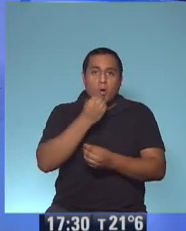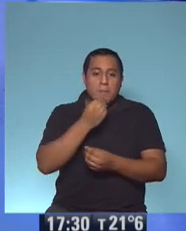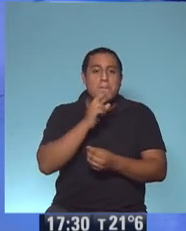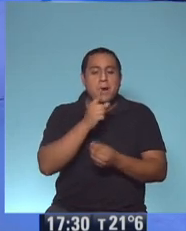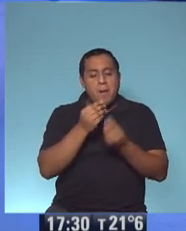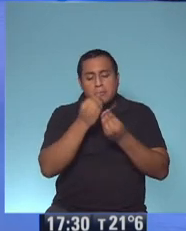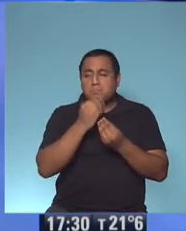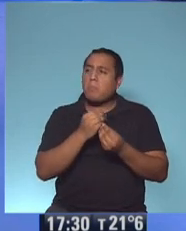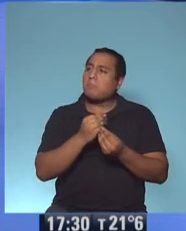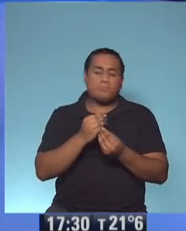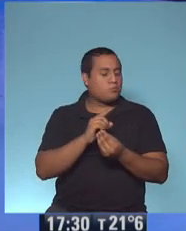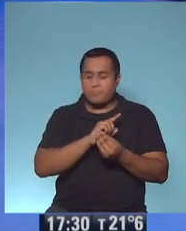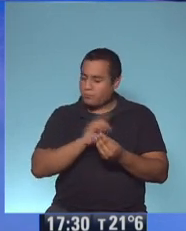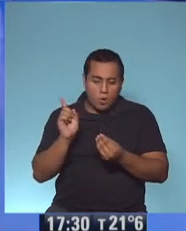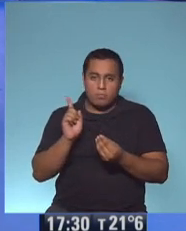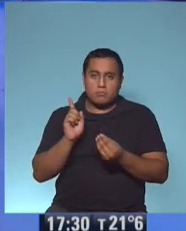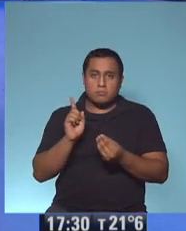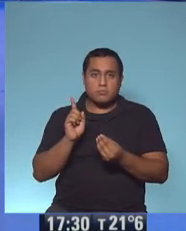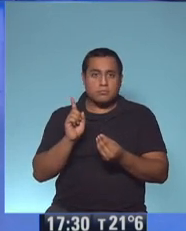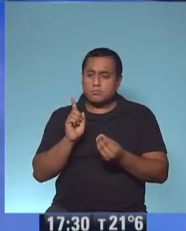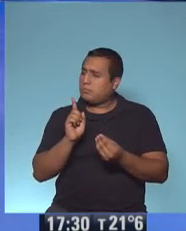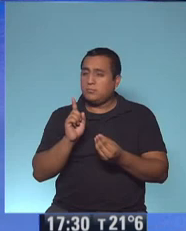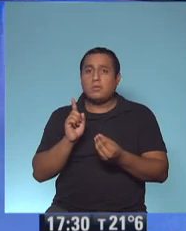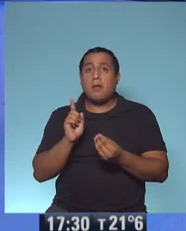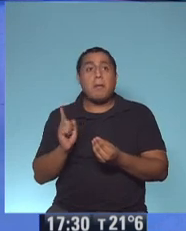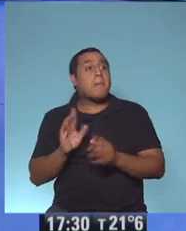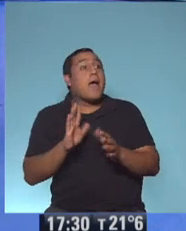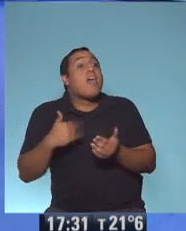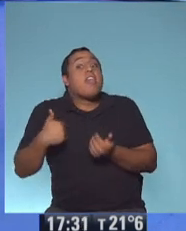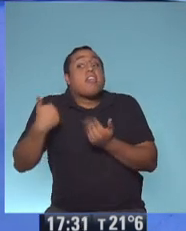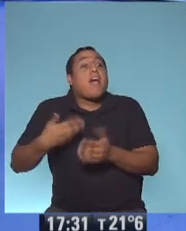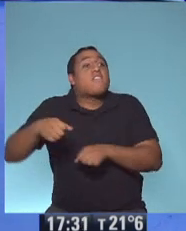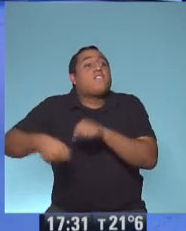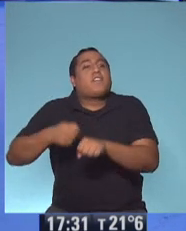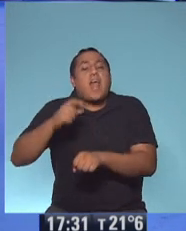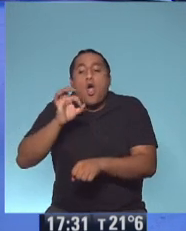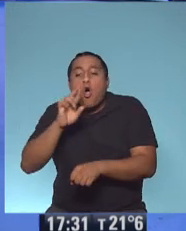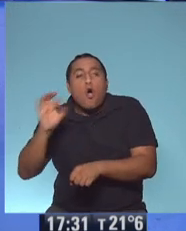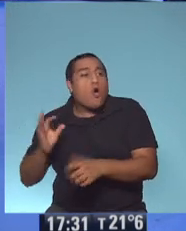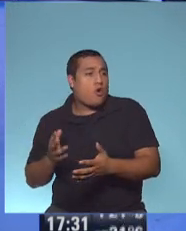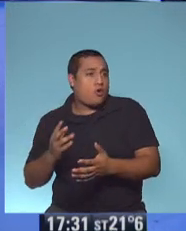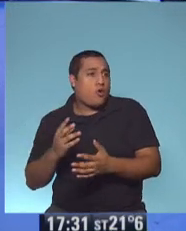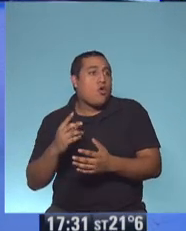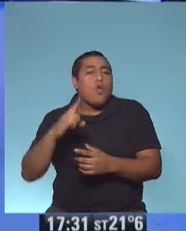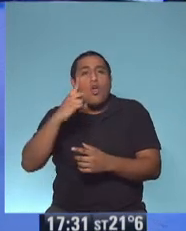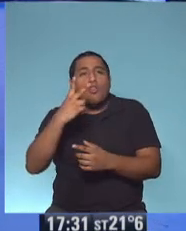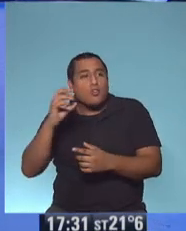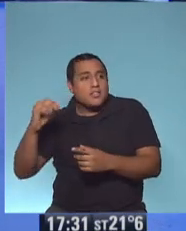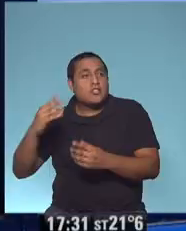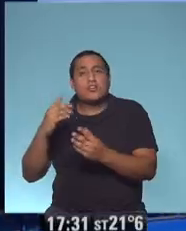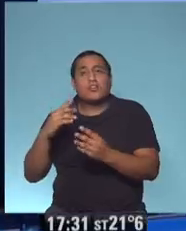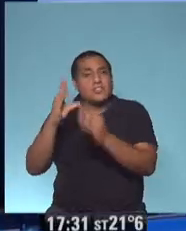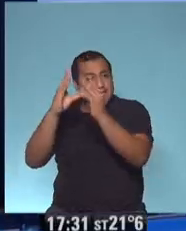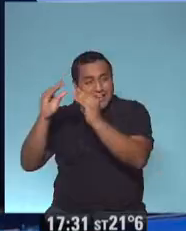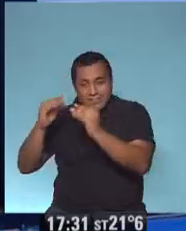pan. No, te daré entonces una bicicleta de oro y 200 arbolitos de Navidad.